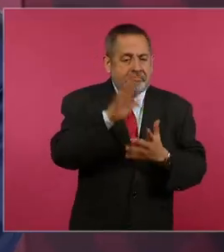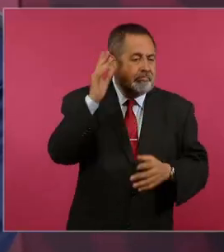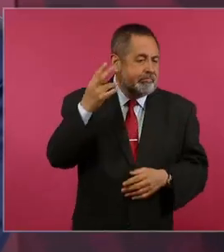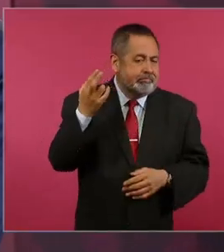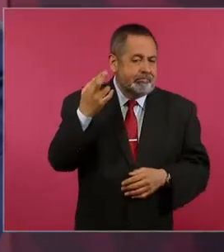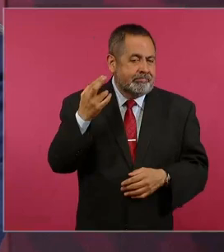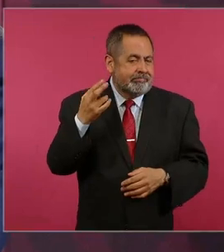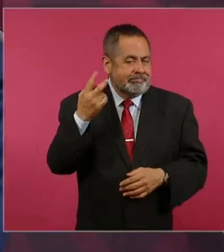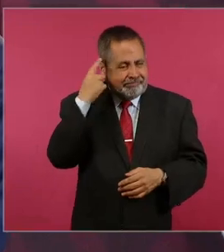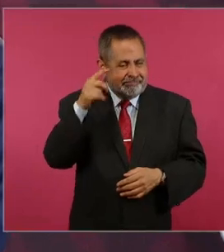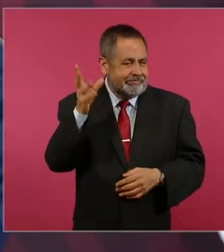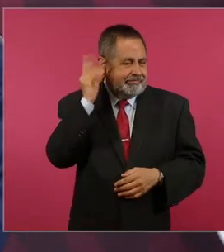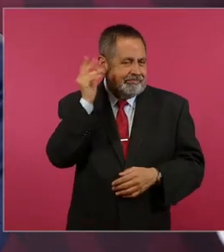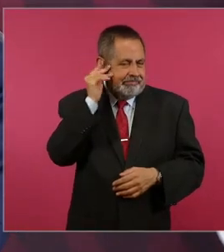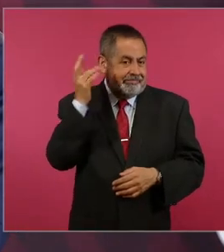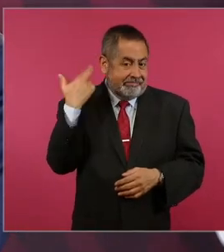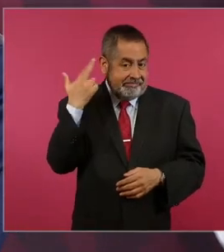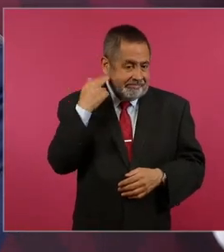Pero todos.